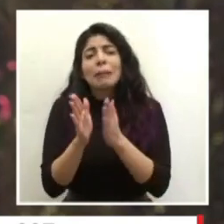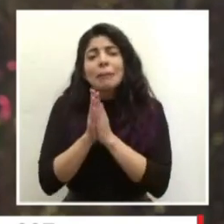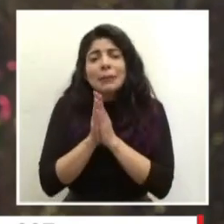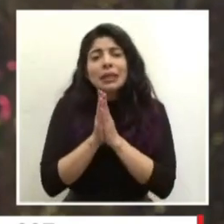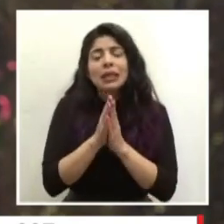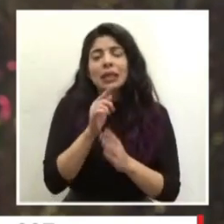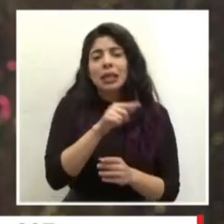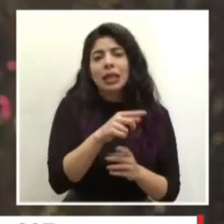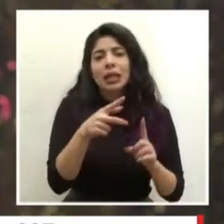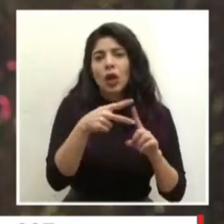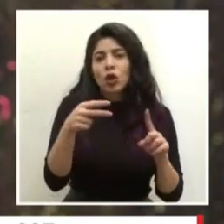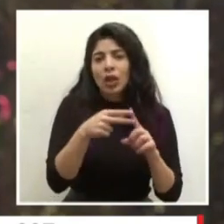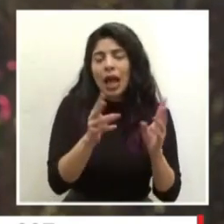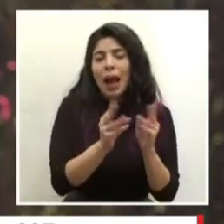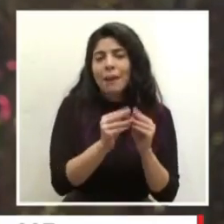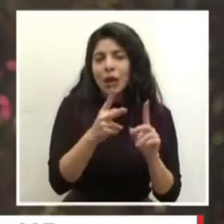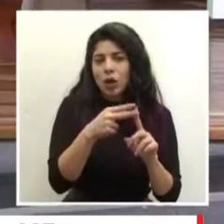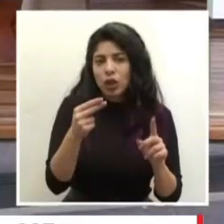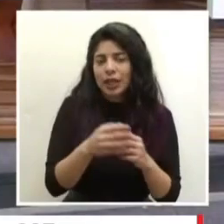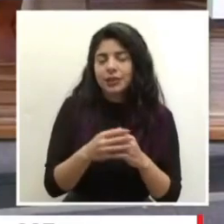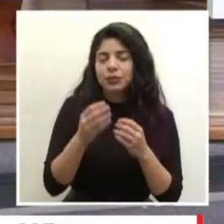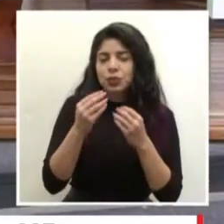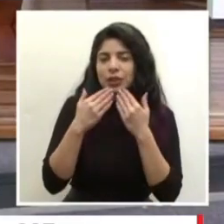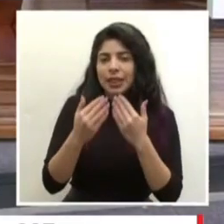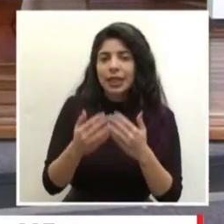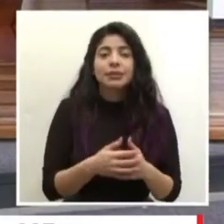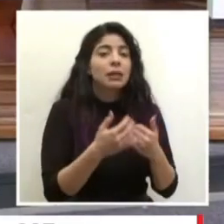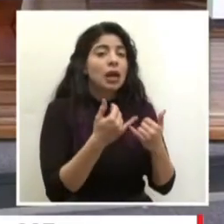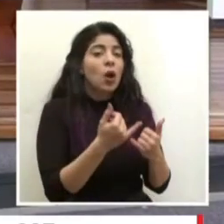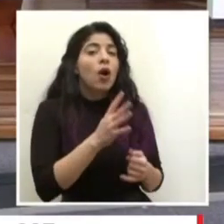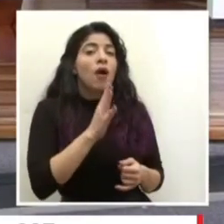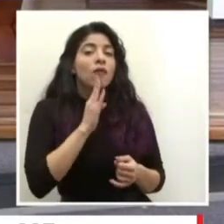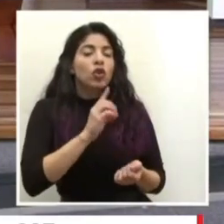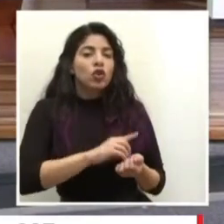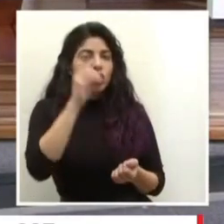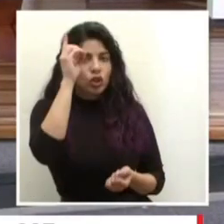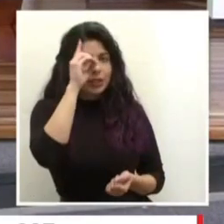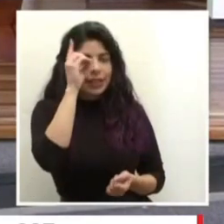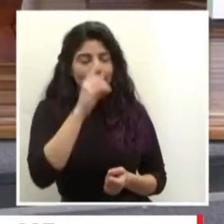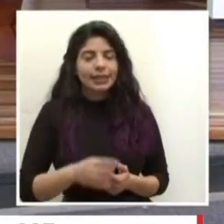la Cámara de Hoteles? Muchísimas gracias. Escuchemos al doctor Salas.